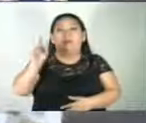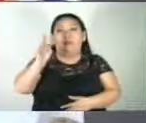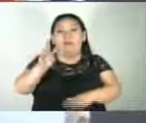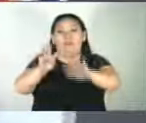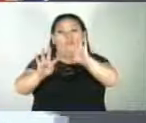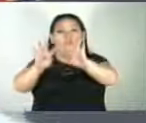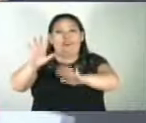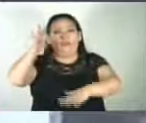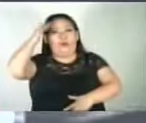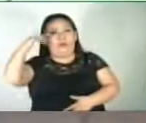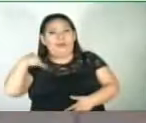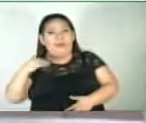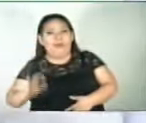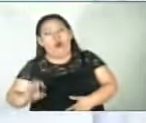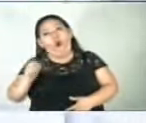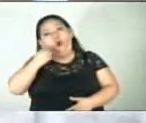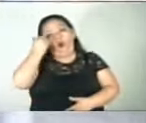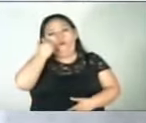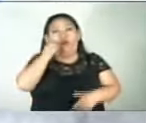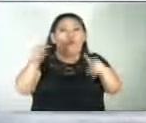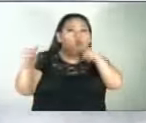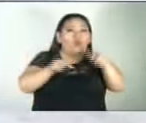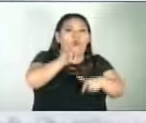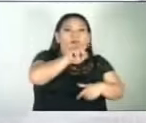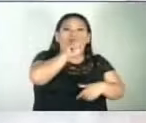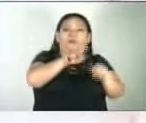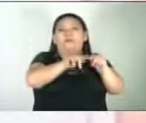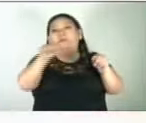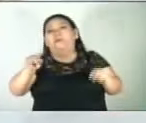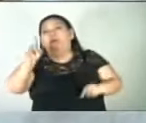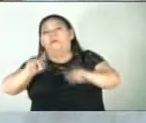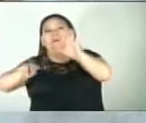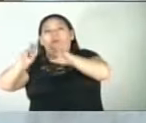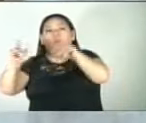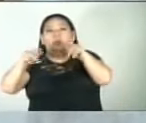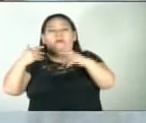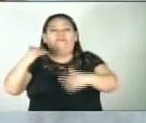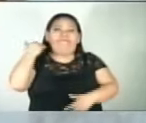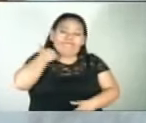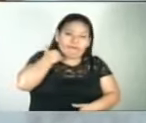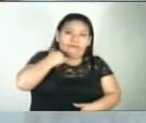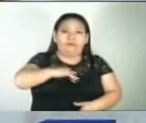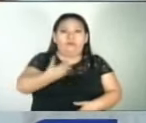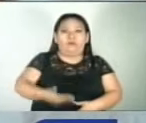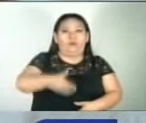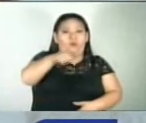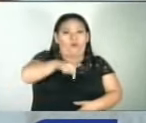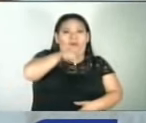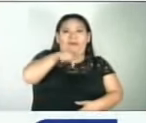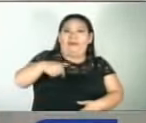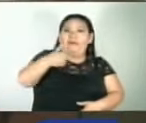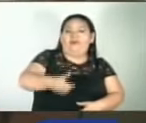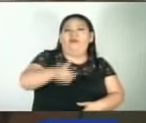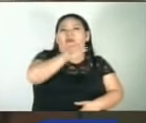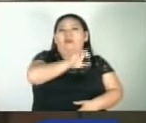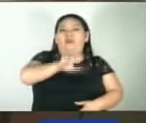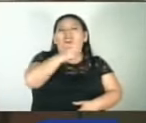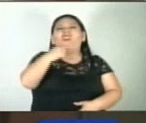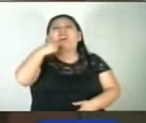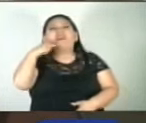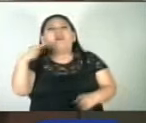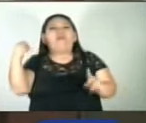295 niñas y adolescentes de entre los 12 a 17 años de edad resultaron embarazadas solo en enero de este año. Los principales